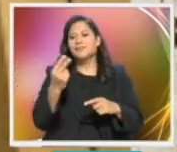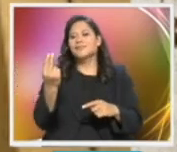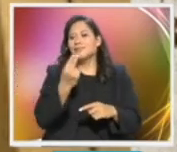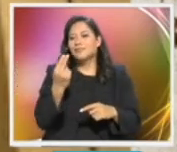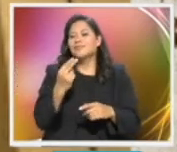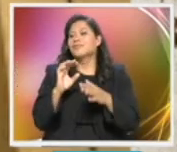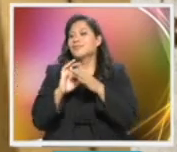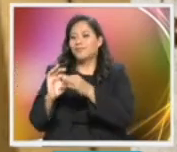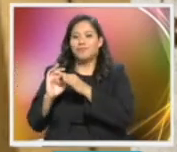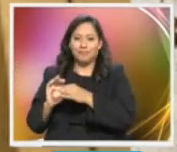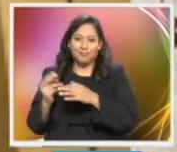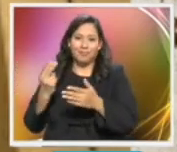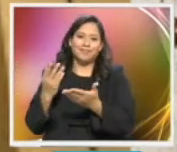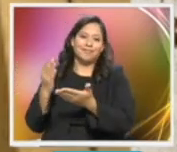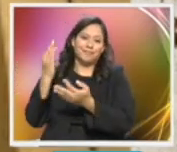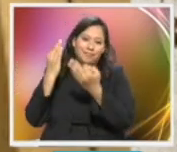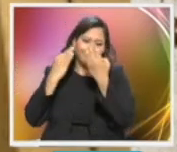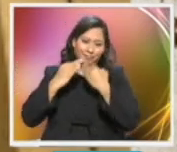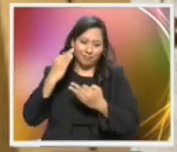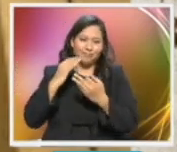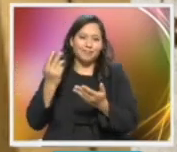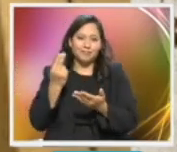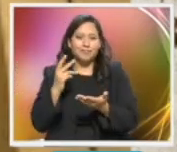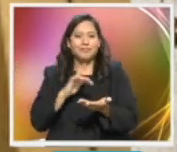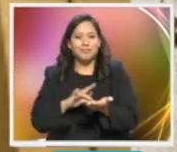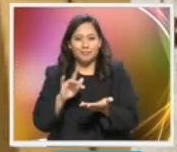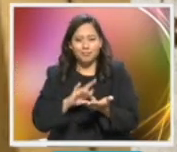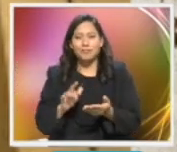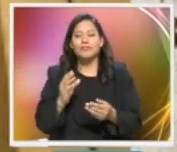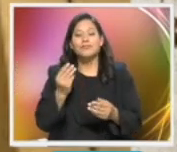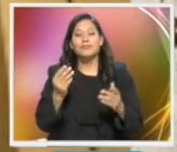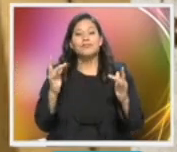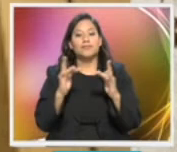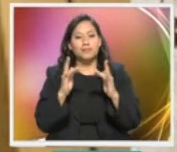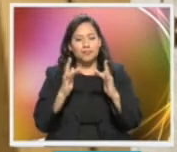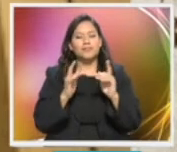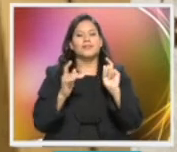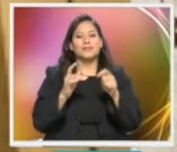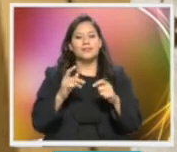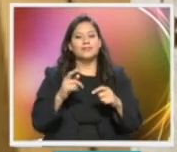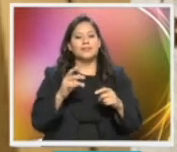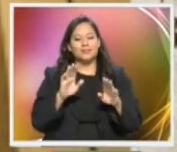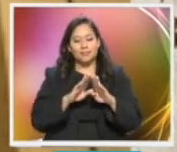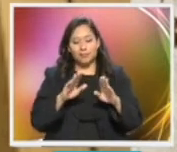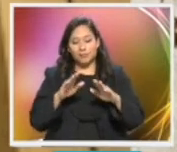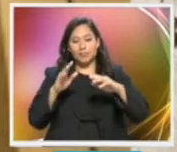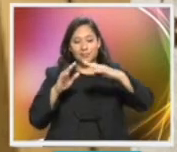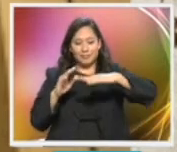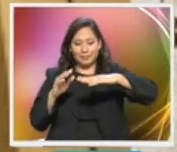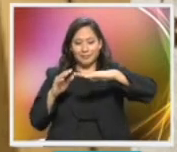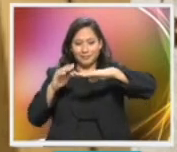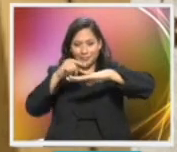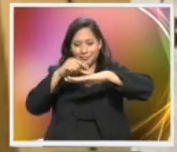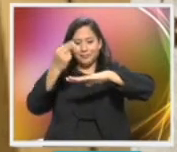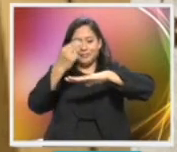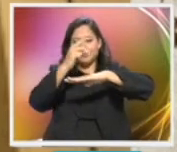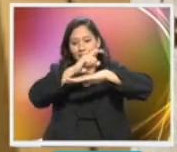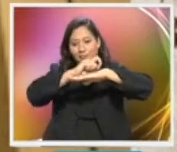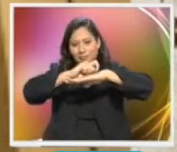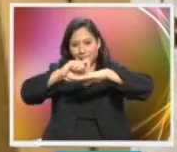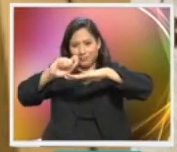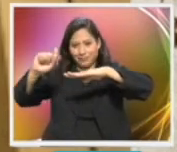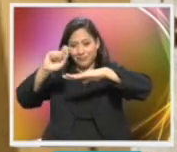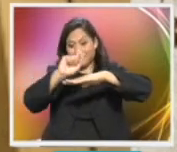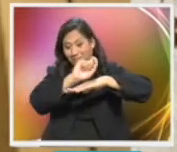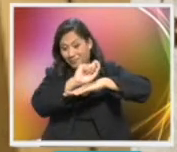los otros, ¿no? De mucho contacto, de tener además un piso. Cuando nosotros ponemos esta línea antes de